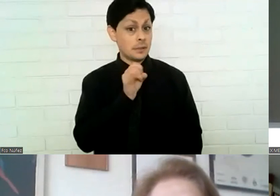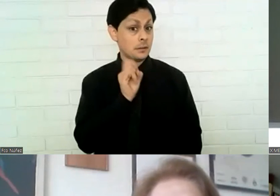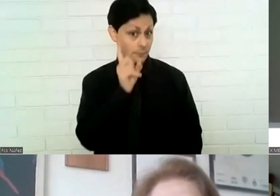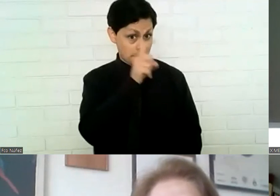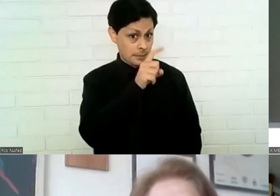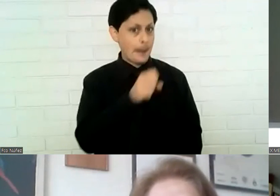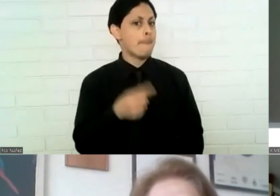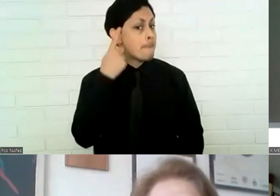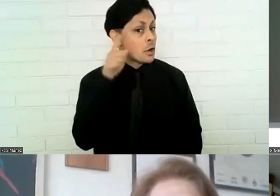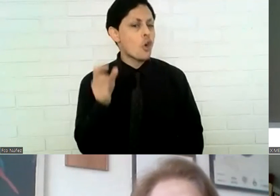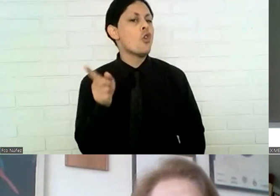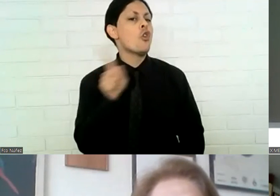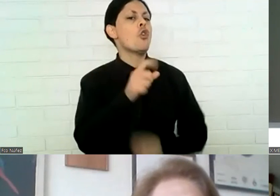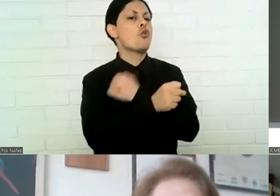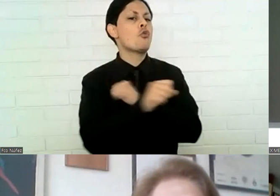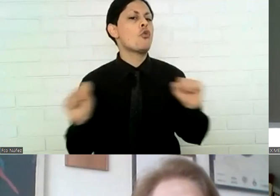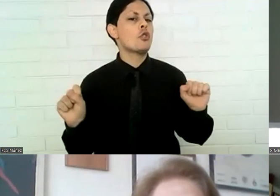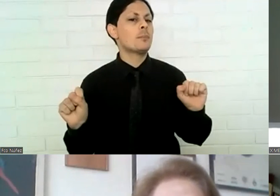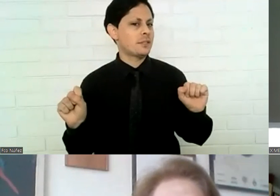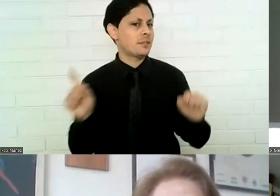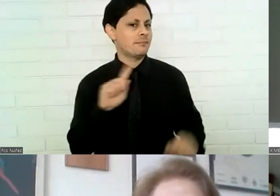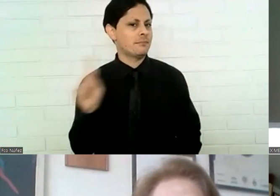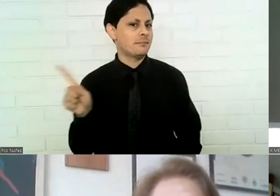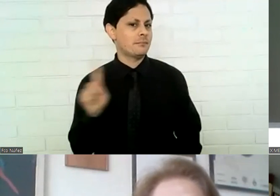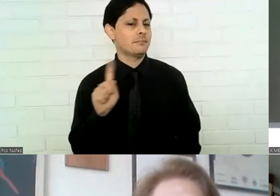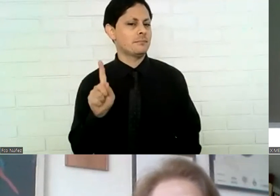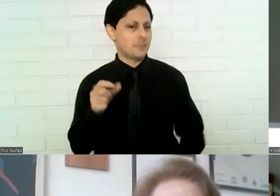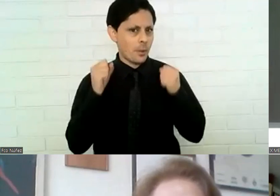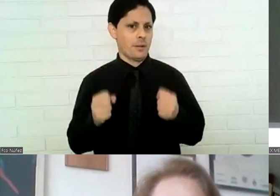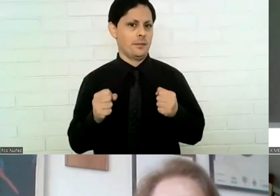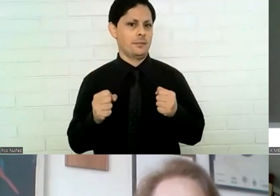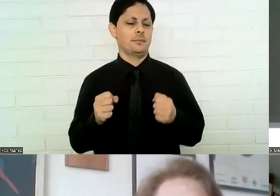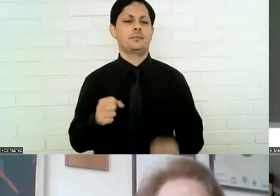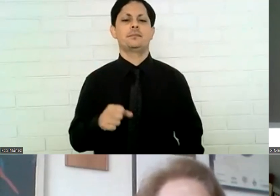Muchas gracias. Es un gusto verlos a todos. Hasta luego.